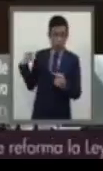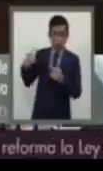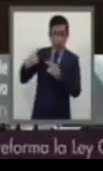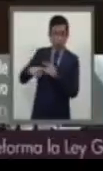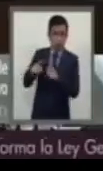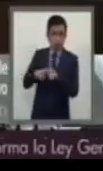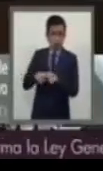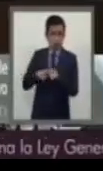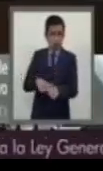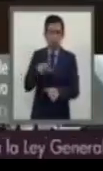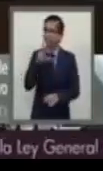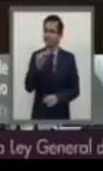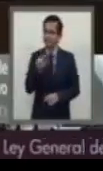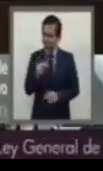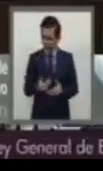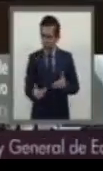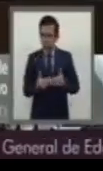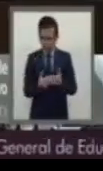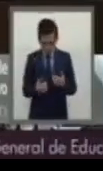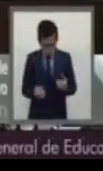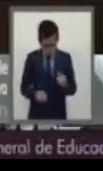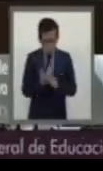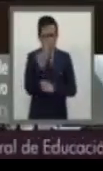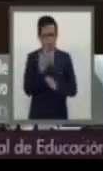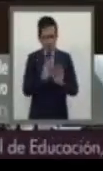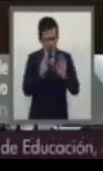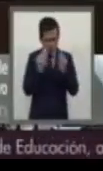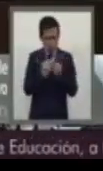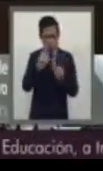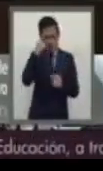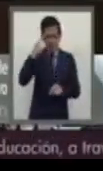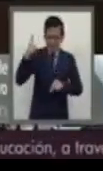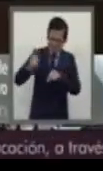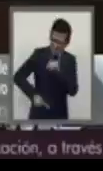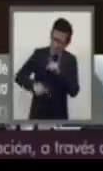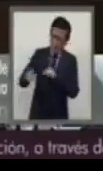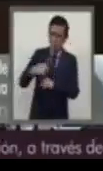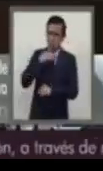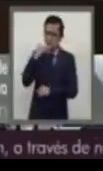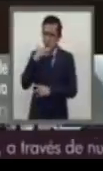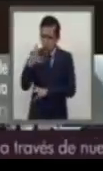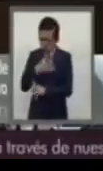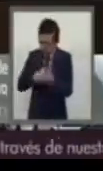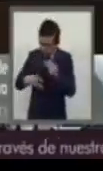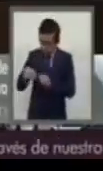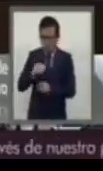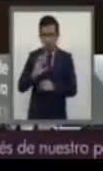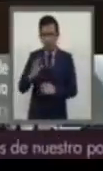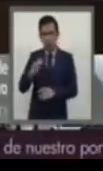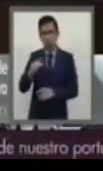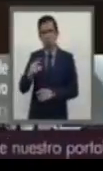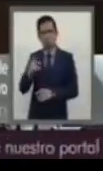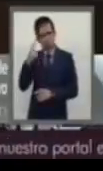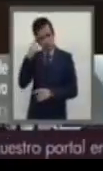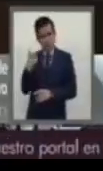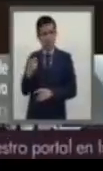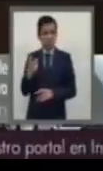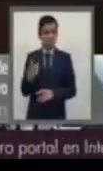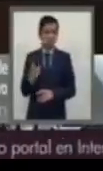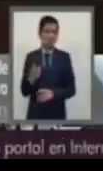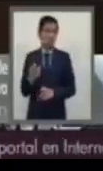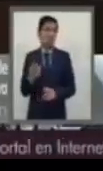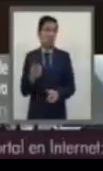una clara ruta de combate a la corrupción, al lavado de dinero y a todo este flagelo que lastima al Estado